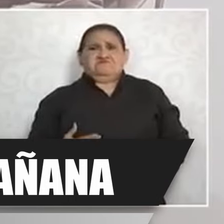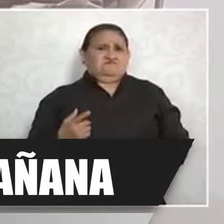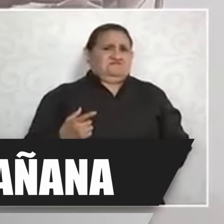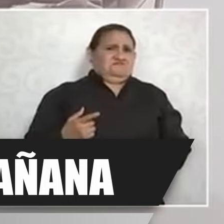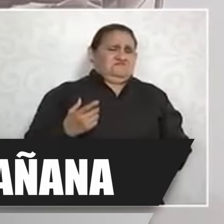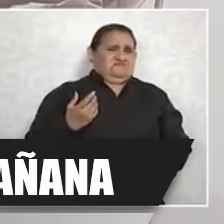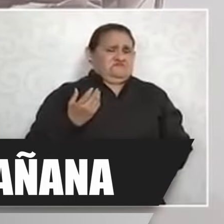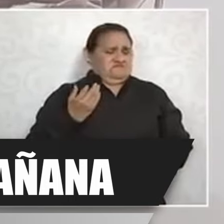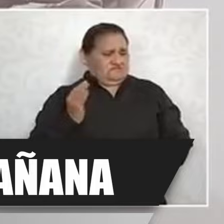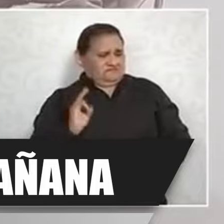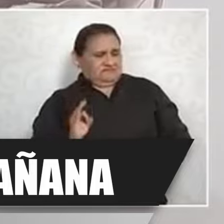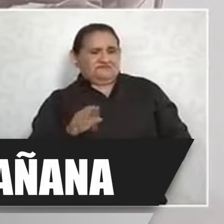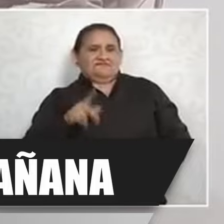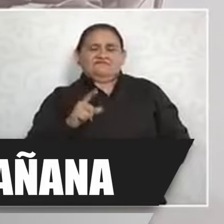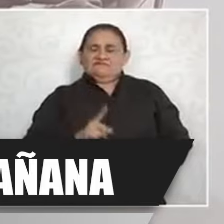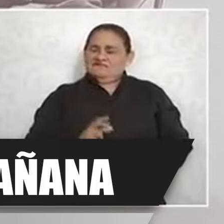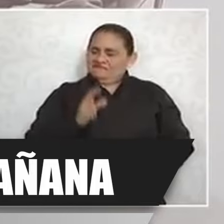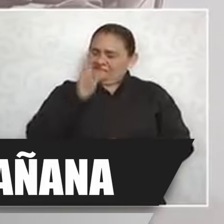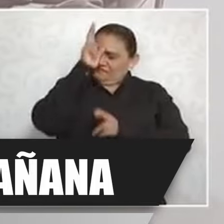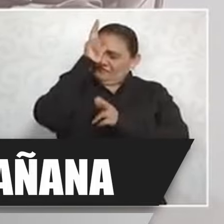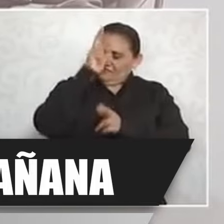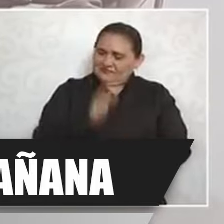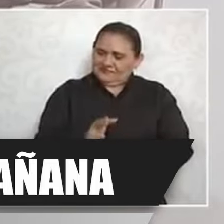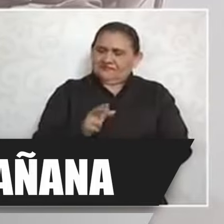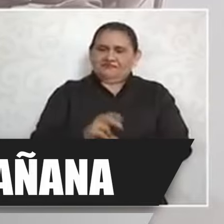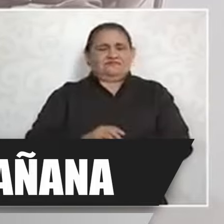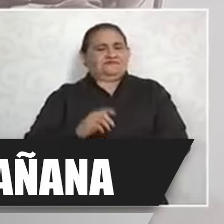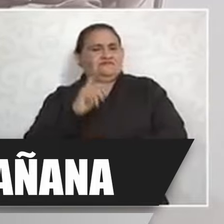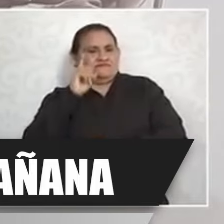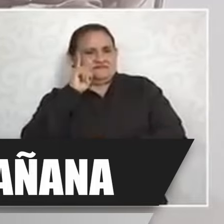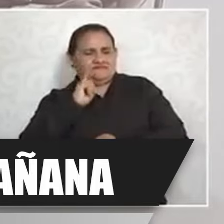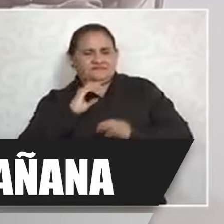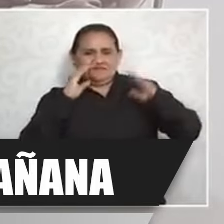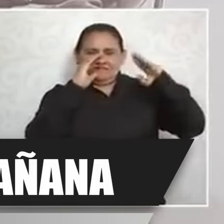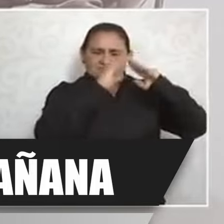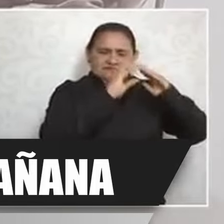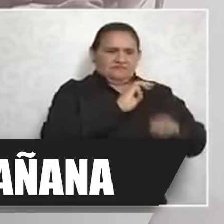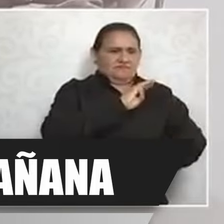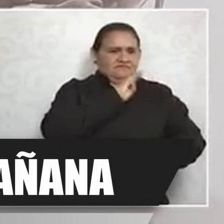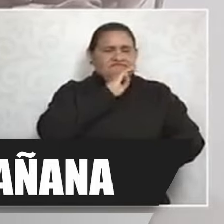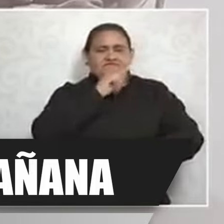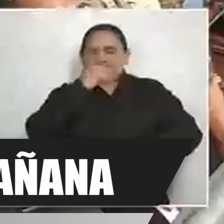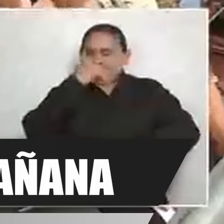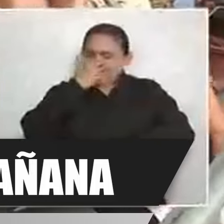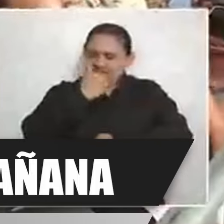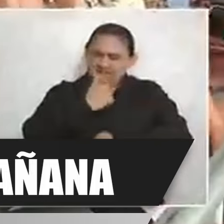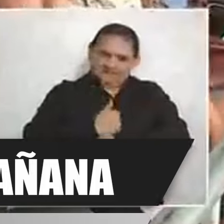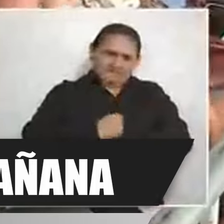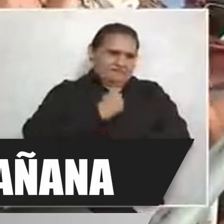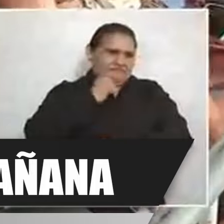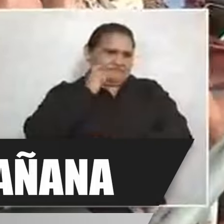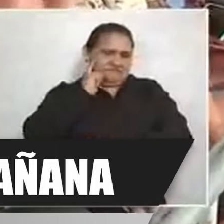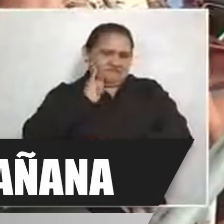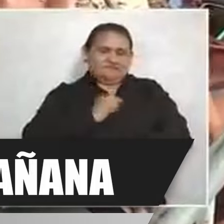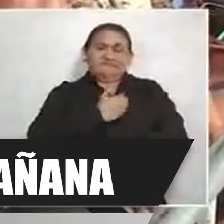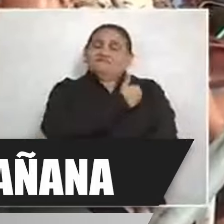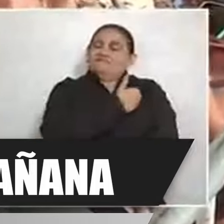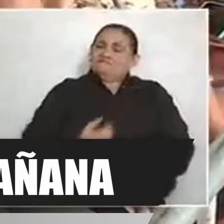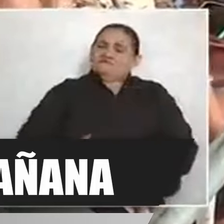a mucha honra soy ama de casa, madre, abuela y presidenta de la República.